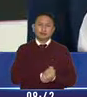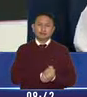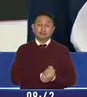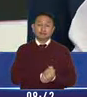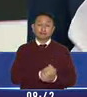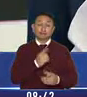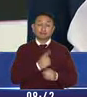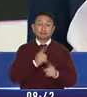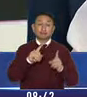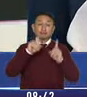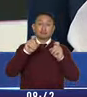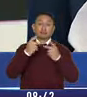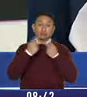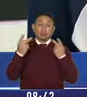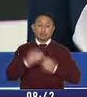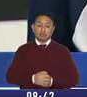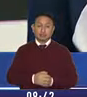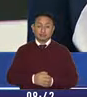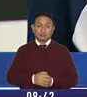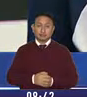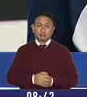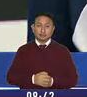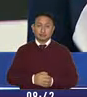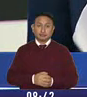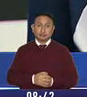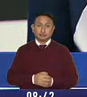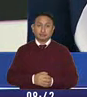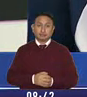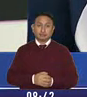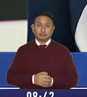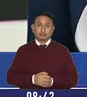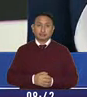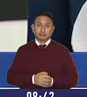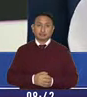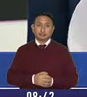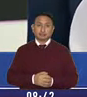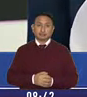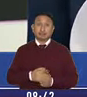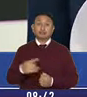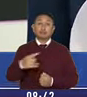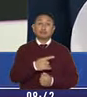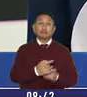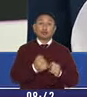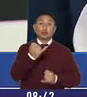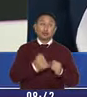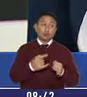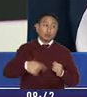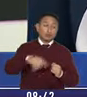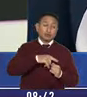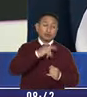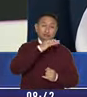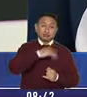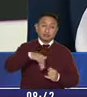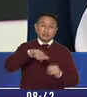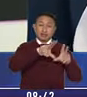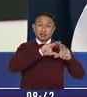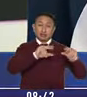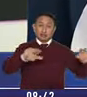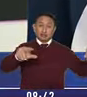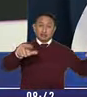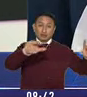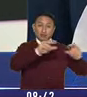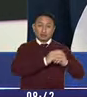consulta popular. Es la último, es el último pulmón de los quiteños, la reserva de la